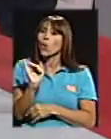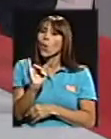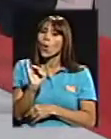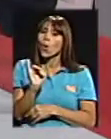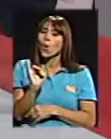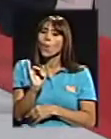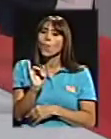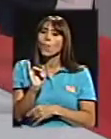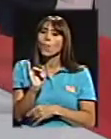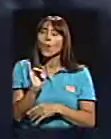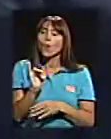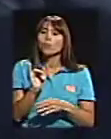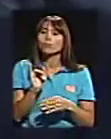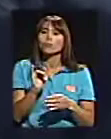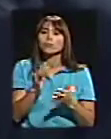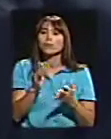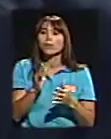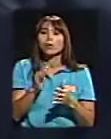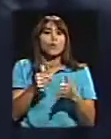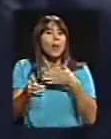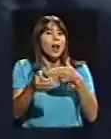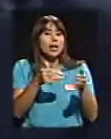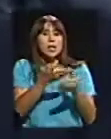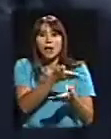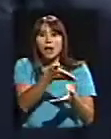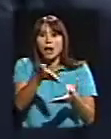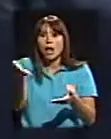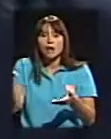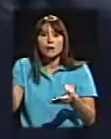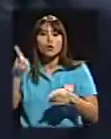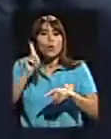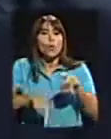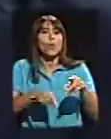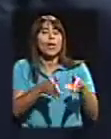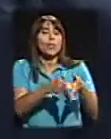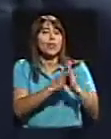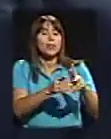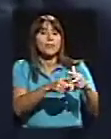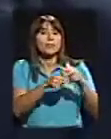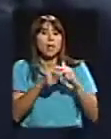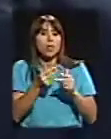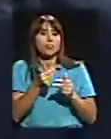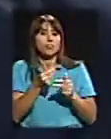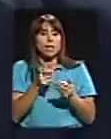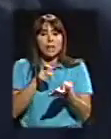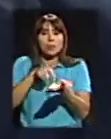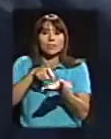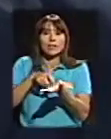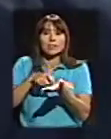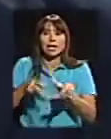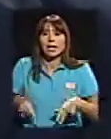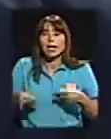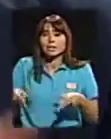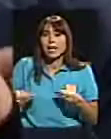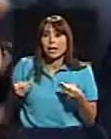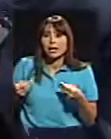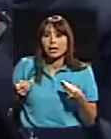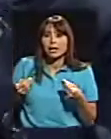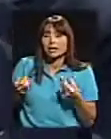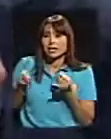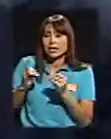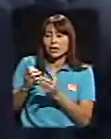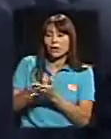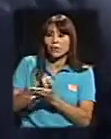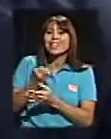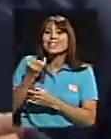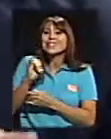endeudarse, gastar o recoger impuestos si el Congreso no le autoriza. Y entonces,